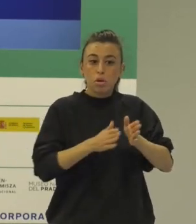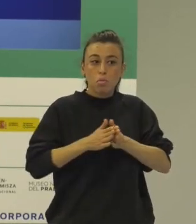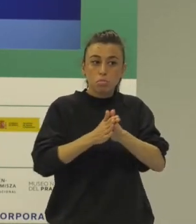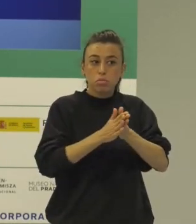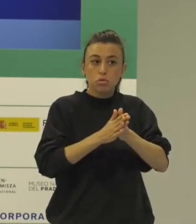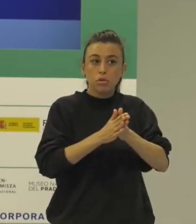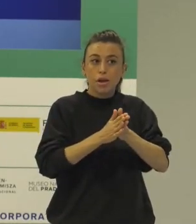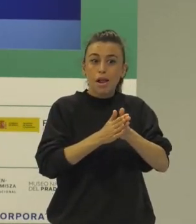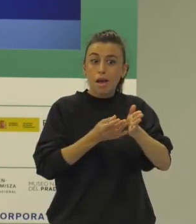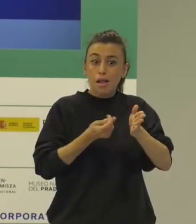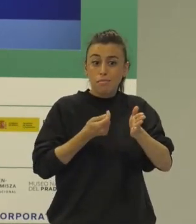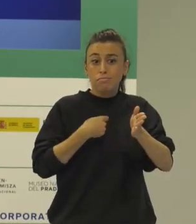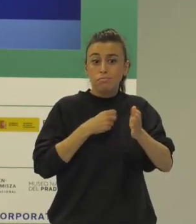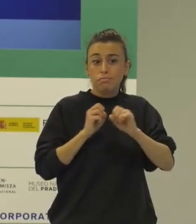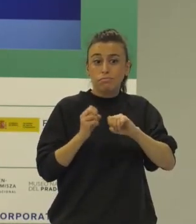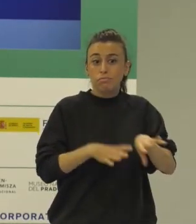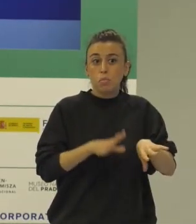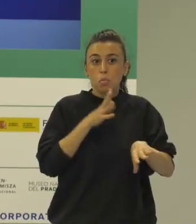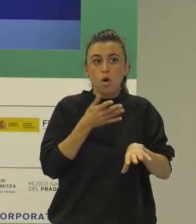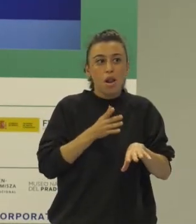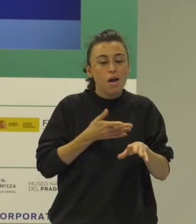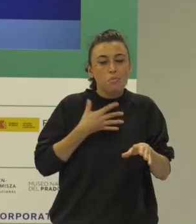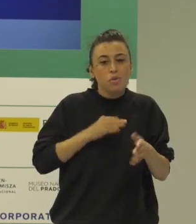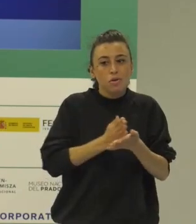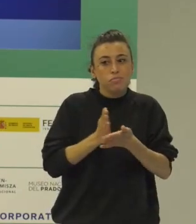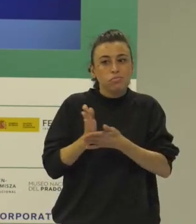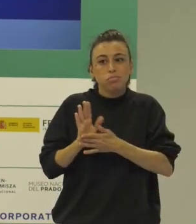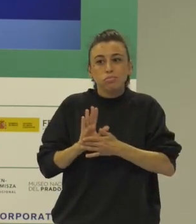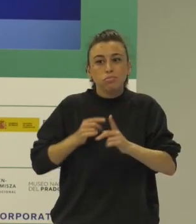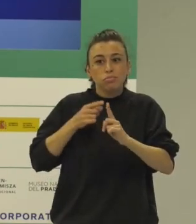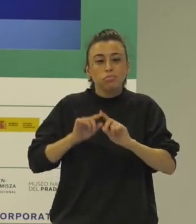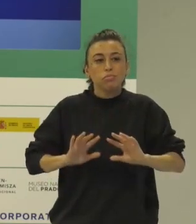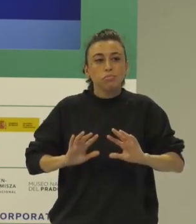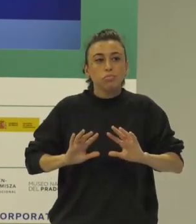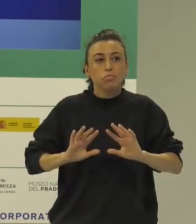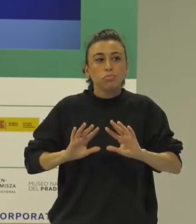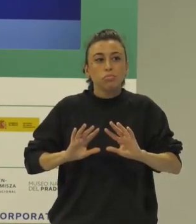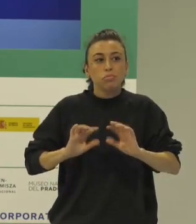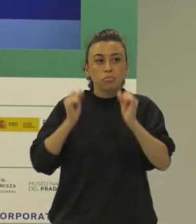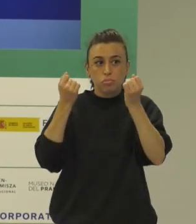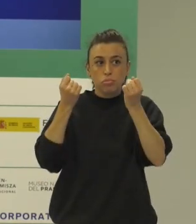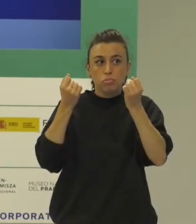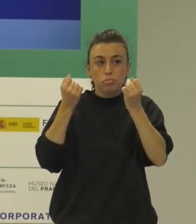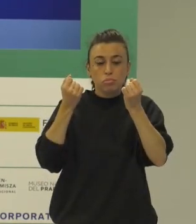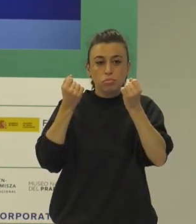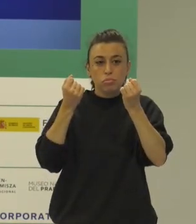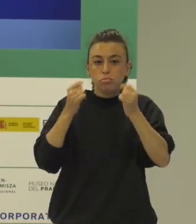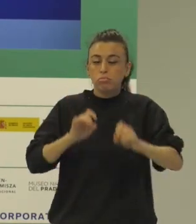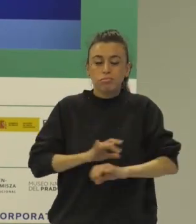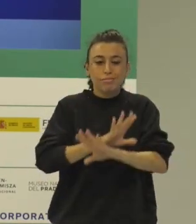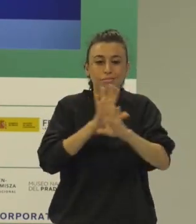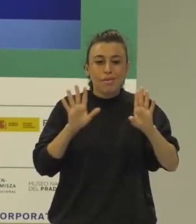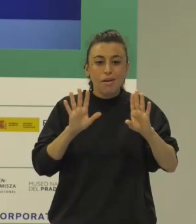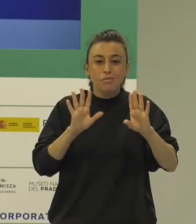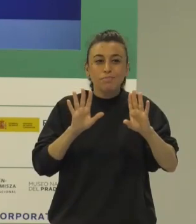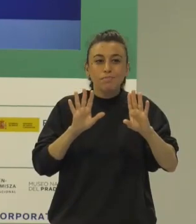necesidades de subsistir o de sobrevivir en el exilio, en un ambiente, o sea, que obviamente cuando uno sale y tenés que levantarte en